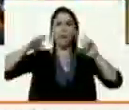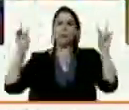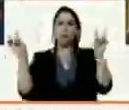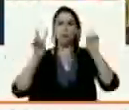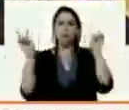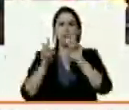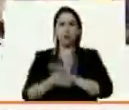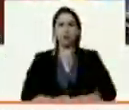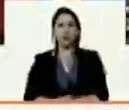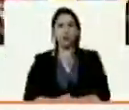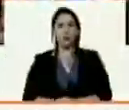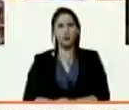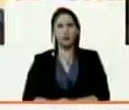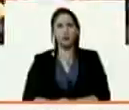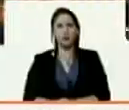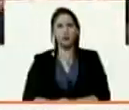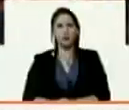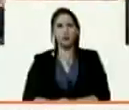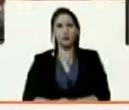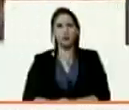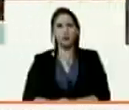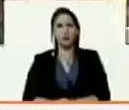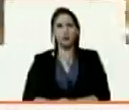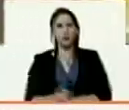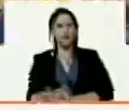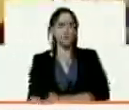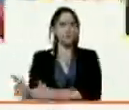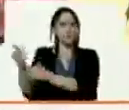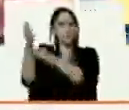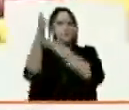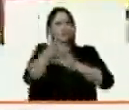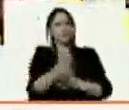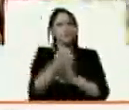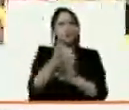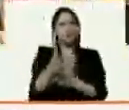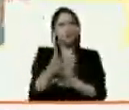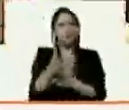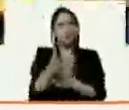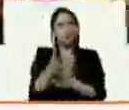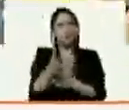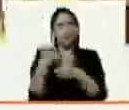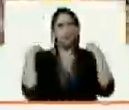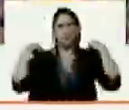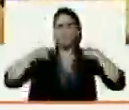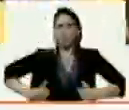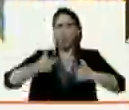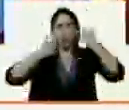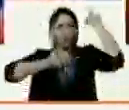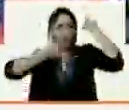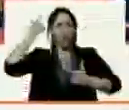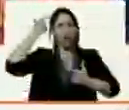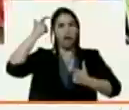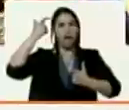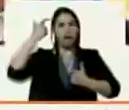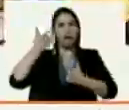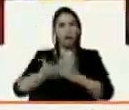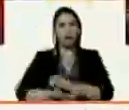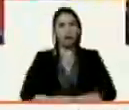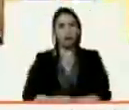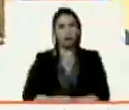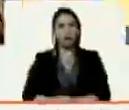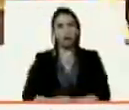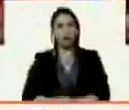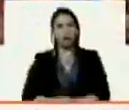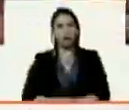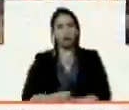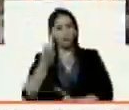victoria! ¡Rodilla en tierra! ¡Fusil al hombro! ¡Bayoneta calada con el morral! ¡Y Hugo Chávez en la espalda cargado